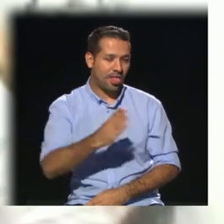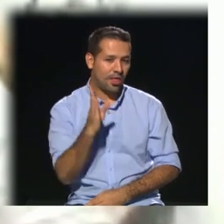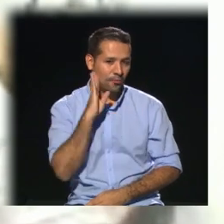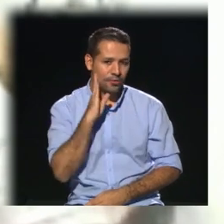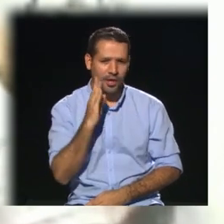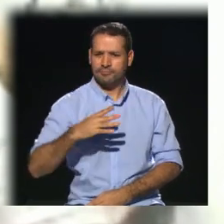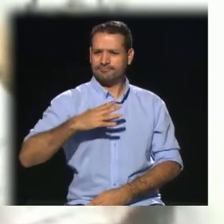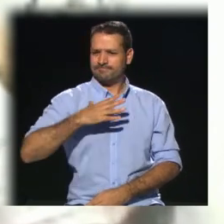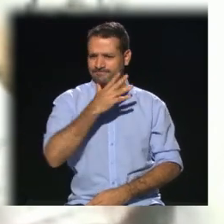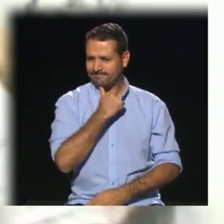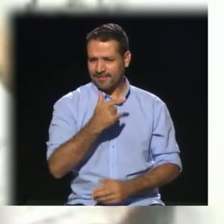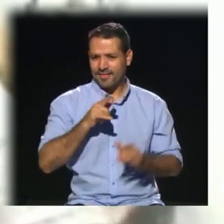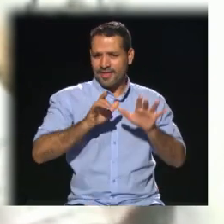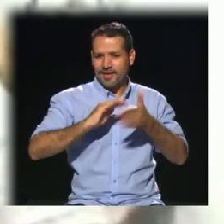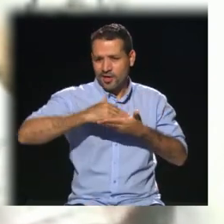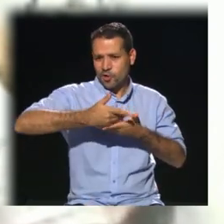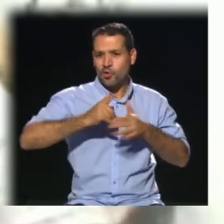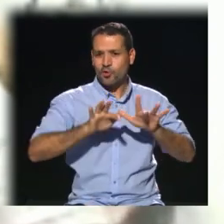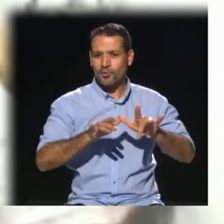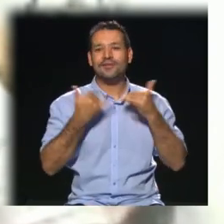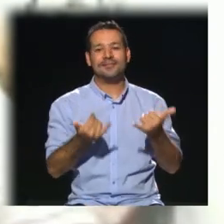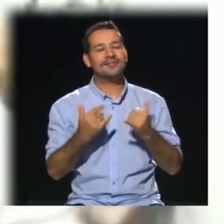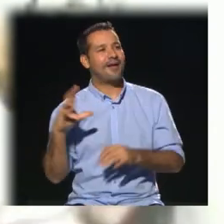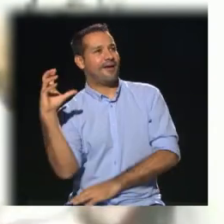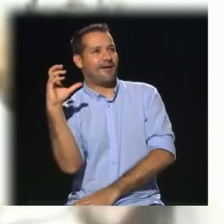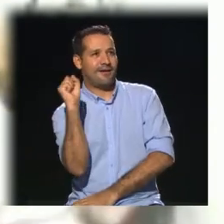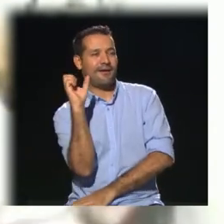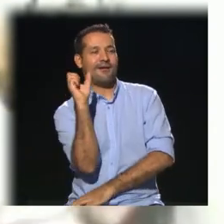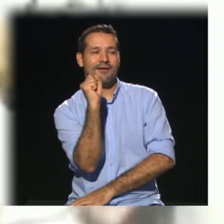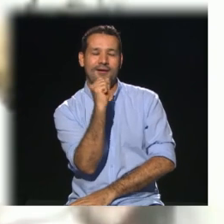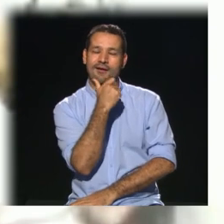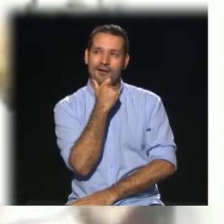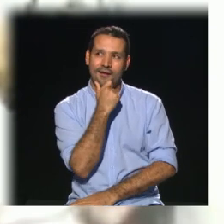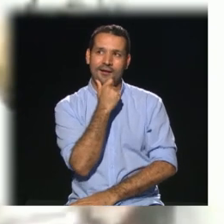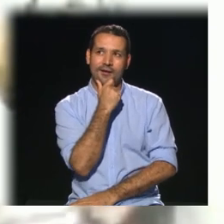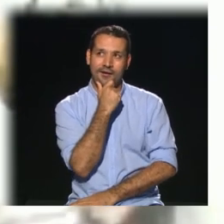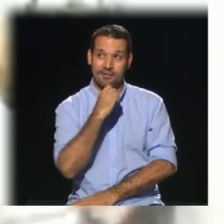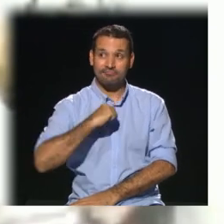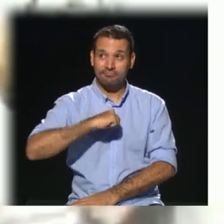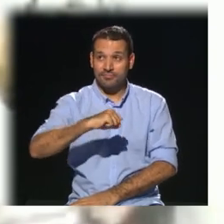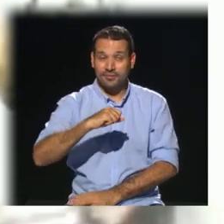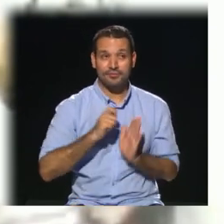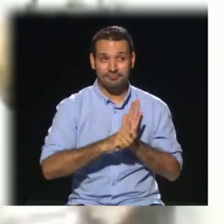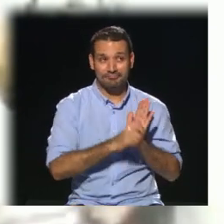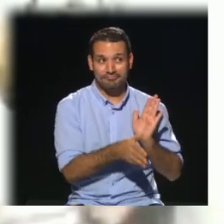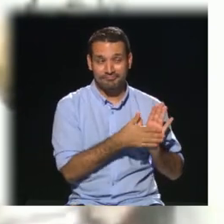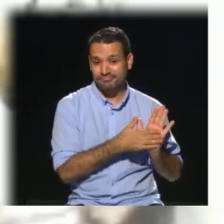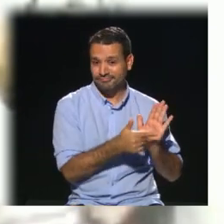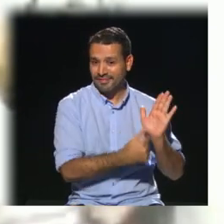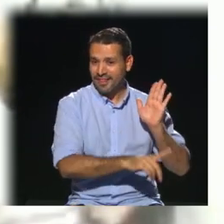computador. Entonces nos damos cuenta, gracias a la pandemia, que no es suficiente con tener el derecho escrito y